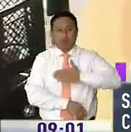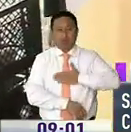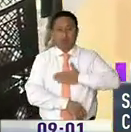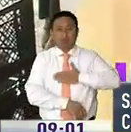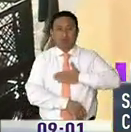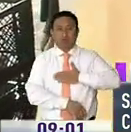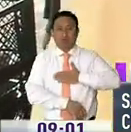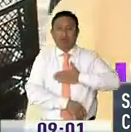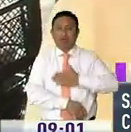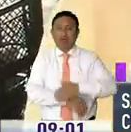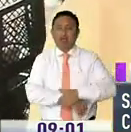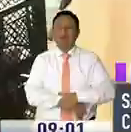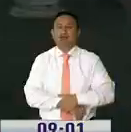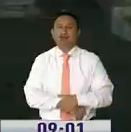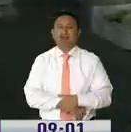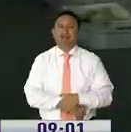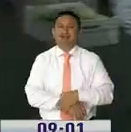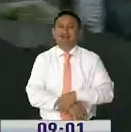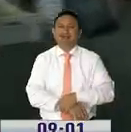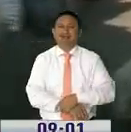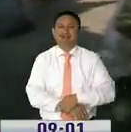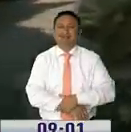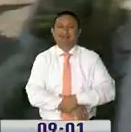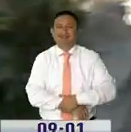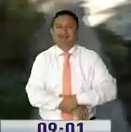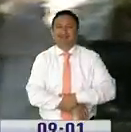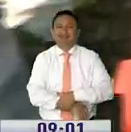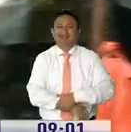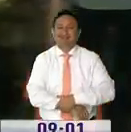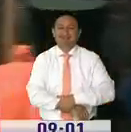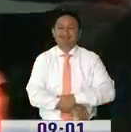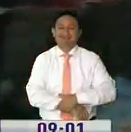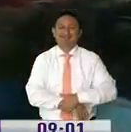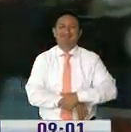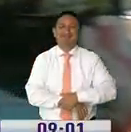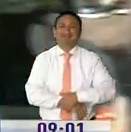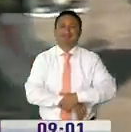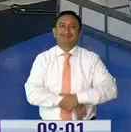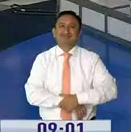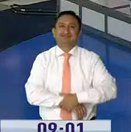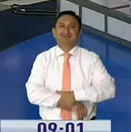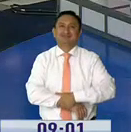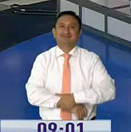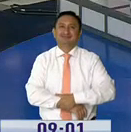sí está bien, estoy de acuerdo con todo eso. En Quito informó Adriana Rojas.